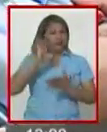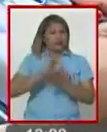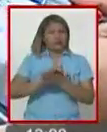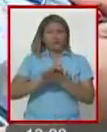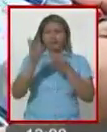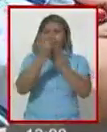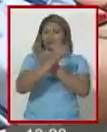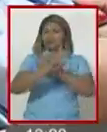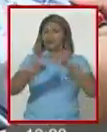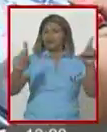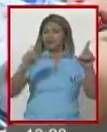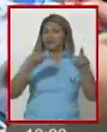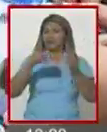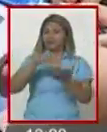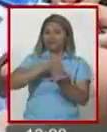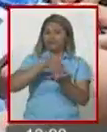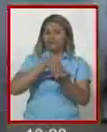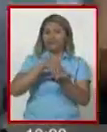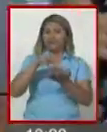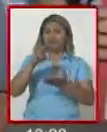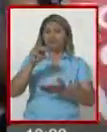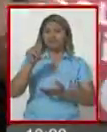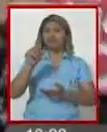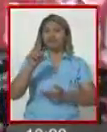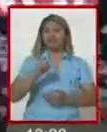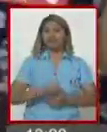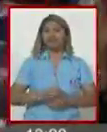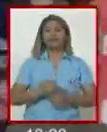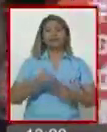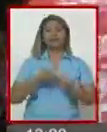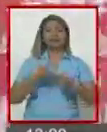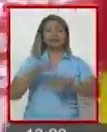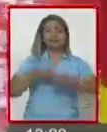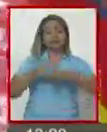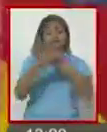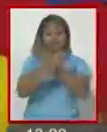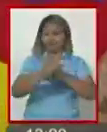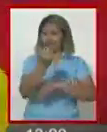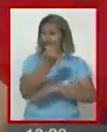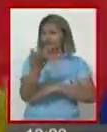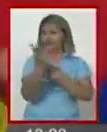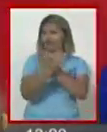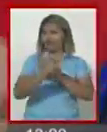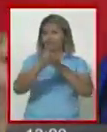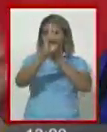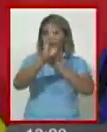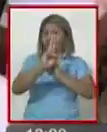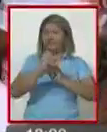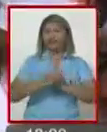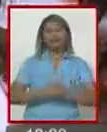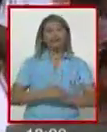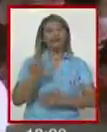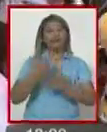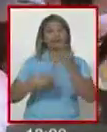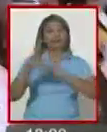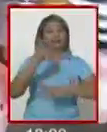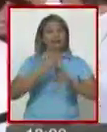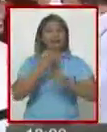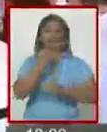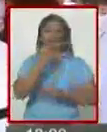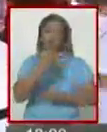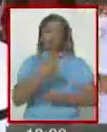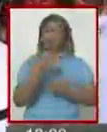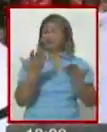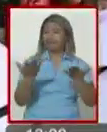gobierno del mar se ha venido debilitando y algo esencial en una democracia en cualquier democracia es respetar lo que el pueblo dice